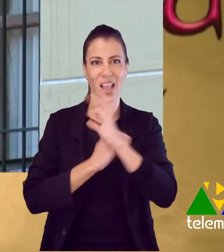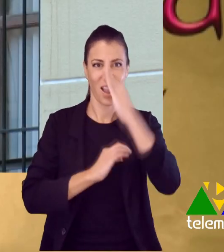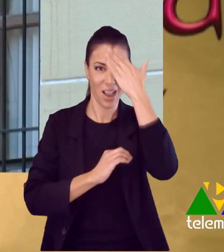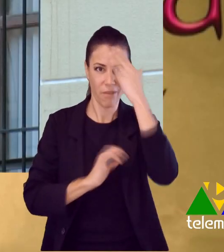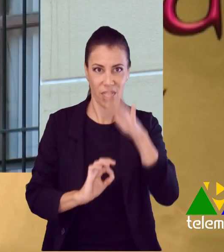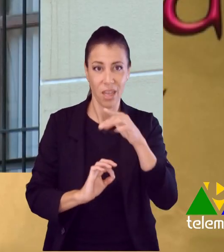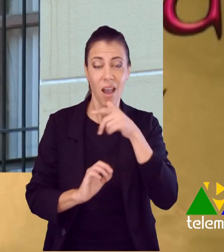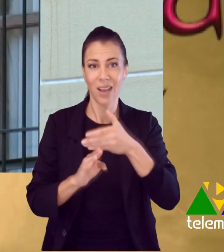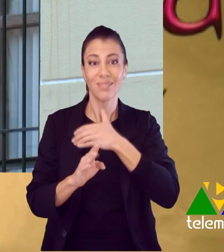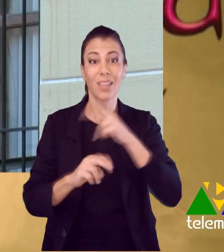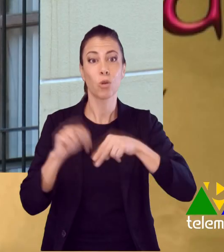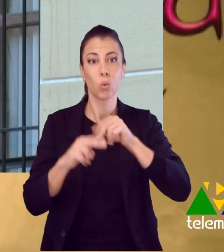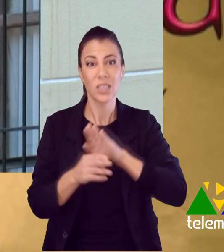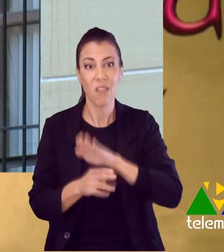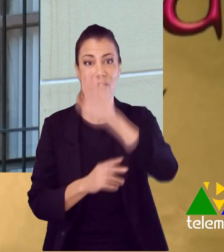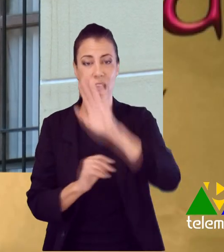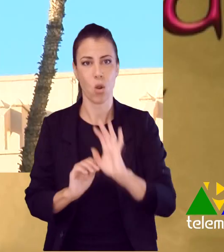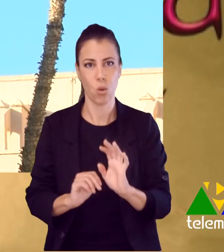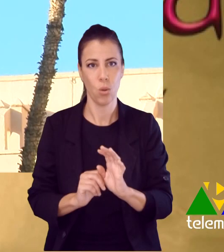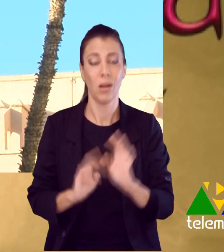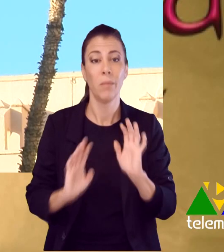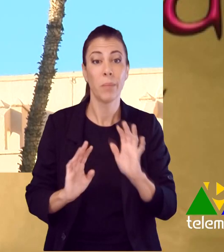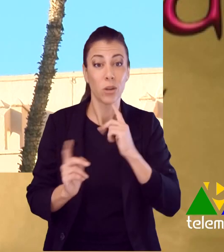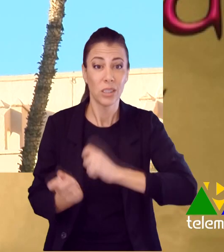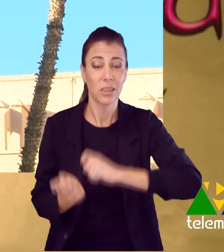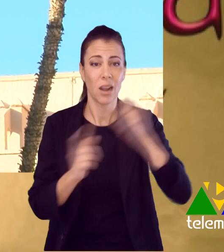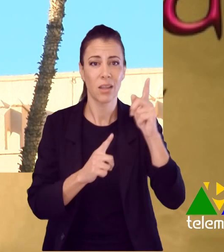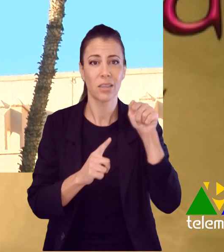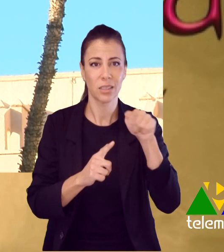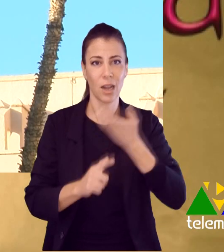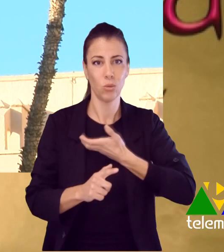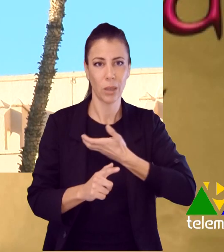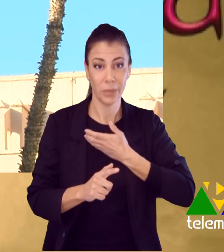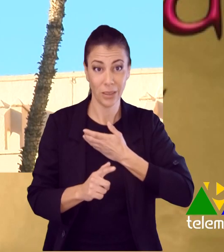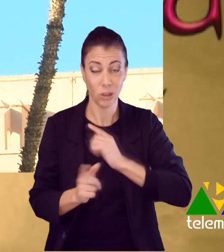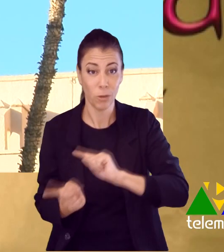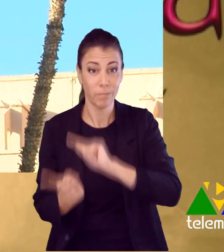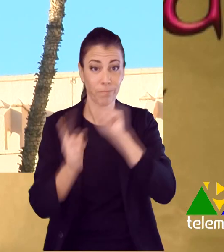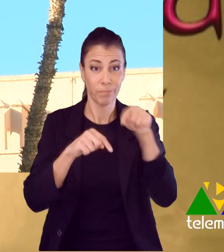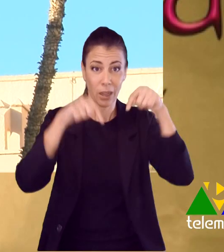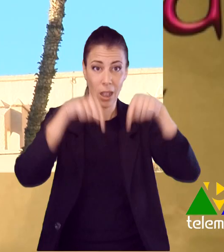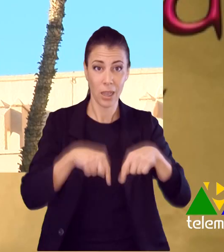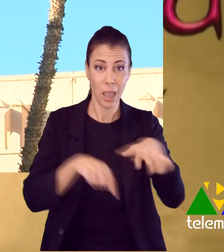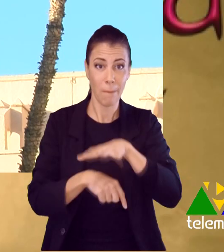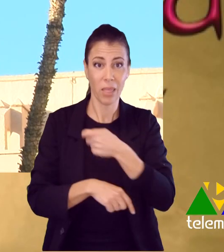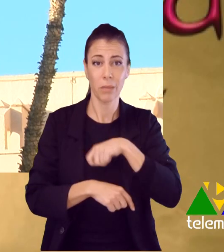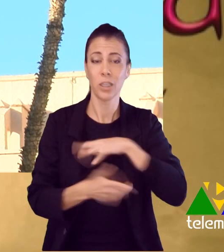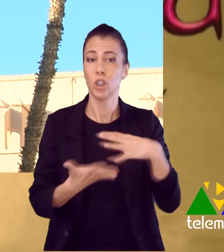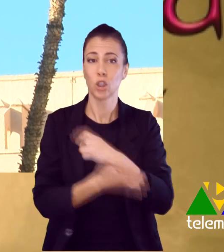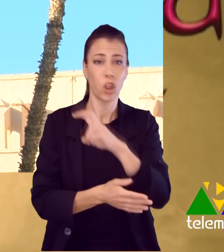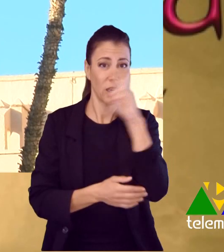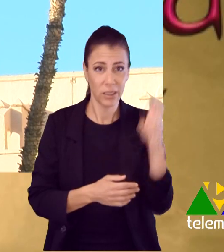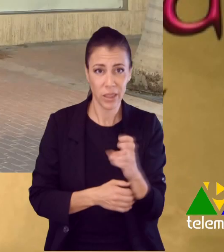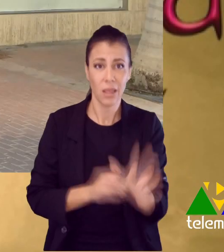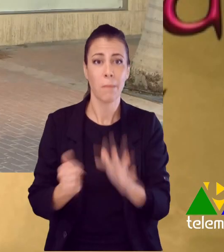el cerro. Y claro, al trasladarse el ayuntamiento a la Plaza de España, pues toda la actividad, y al construir